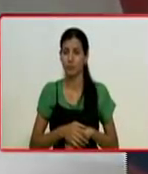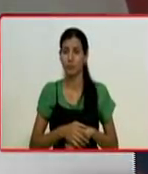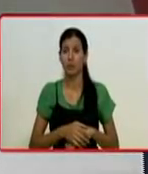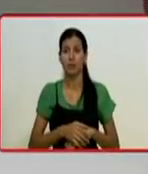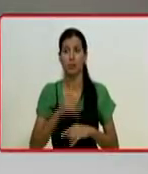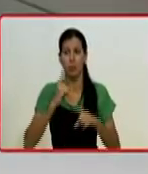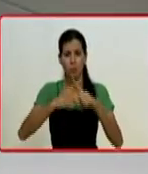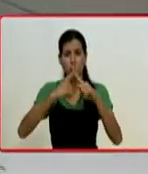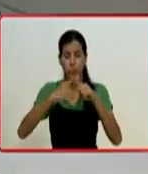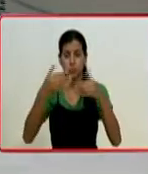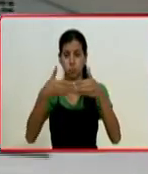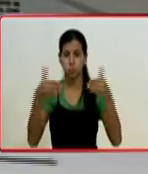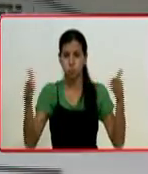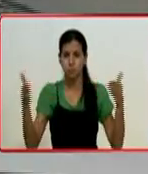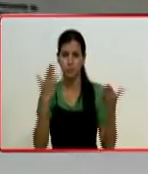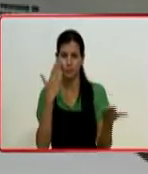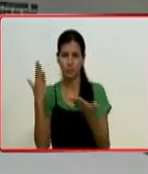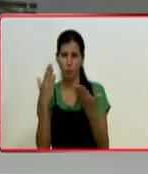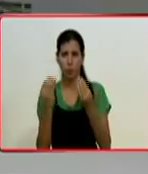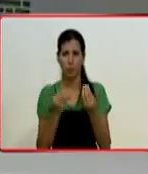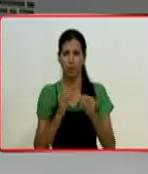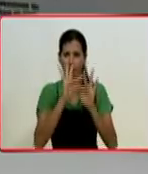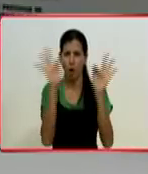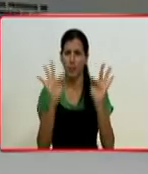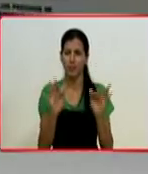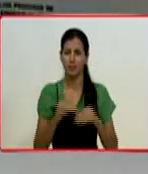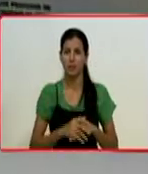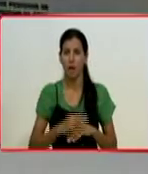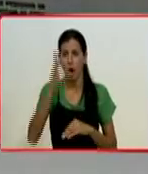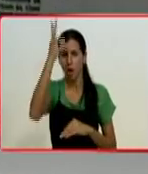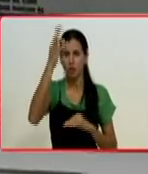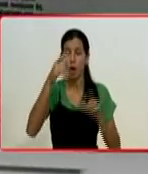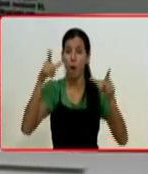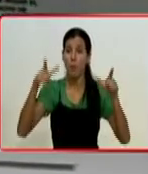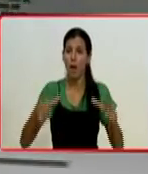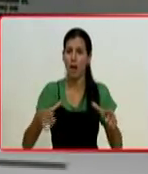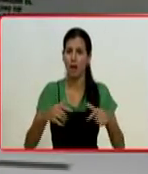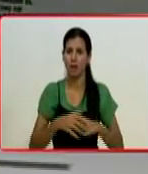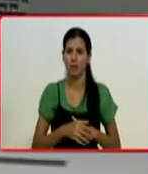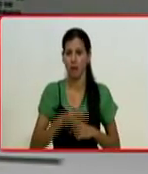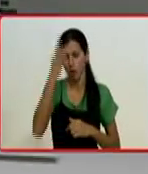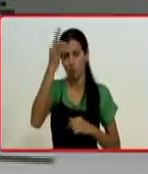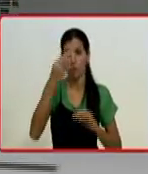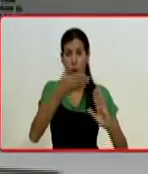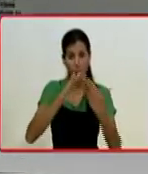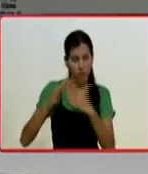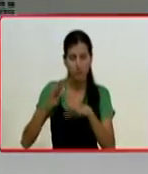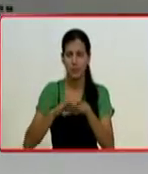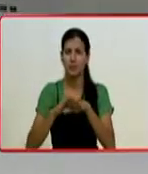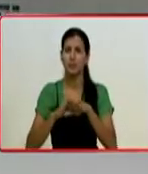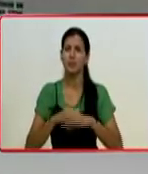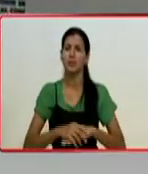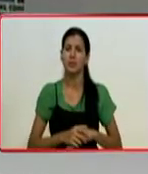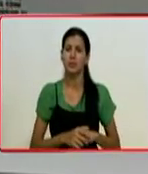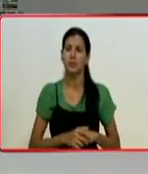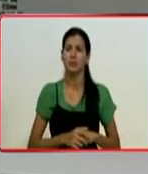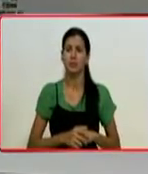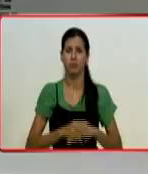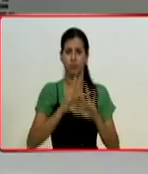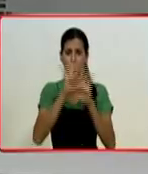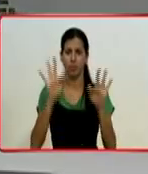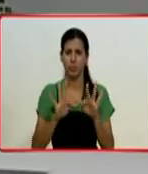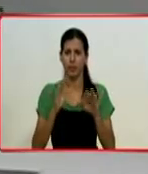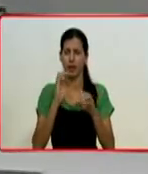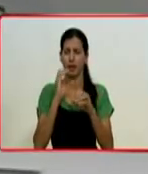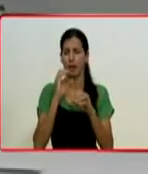multiplicar a nivel nacional. Aquí lo podemos ver. Los consejos comunales con las estructuras del Estado. Usted ordenó crear